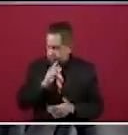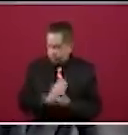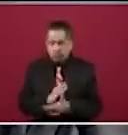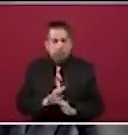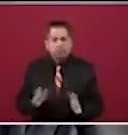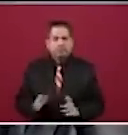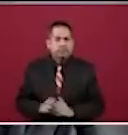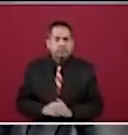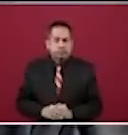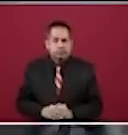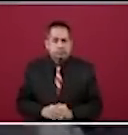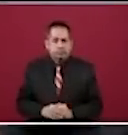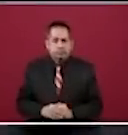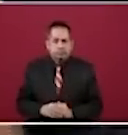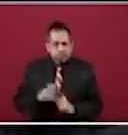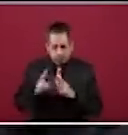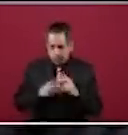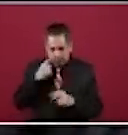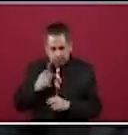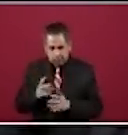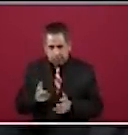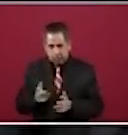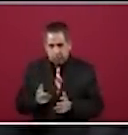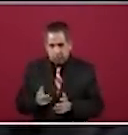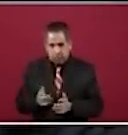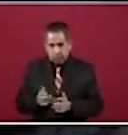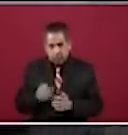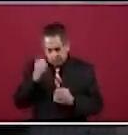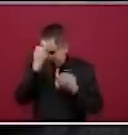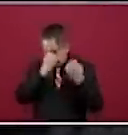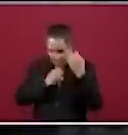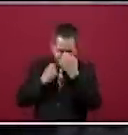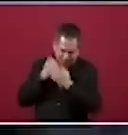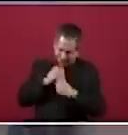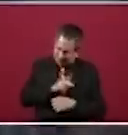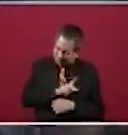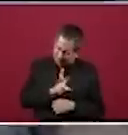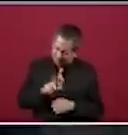funcionando. O sea, vamos a revisar todo esto que estás